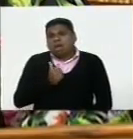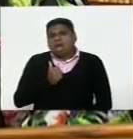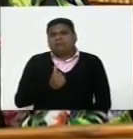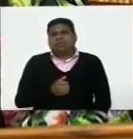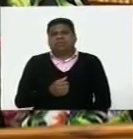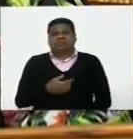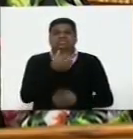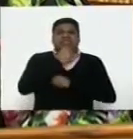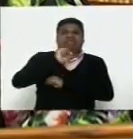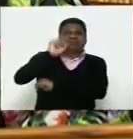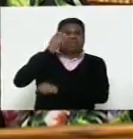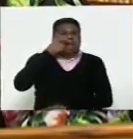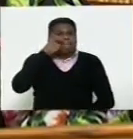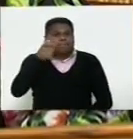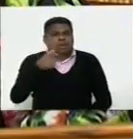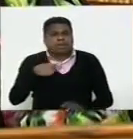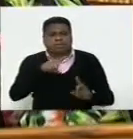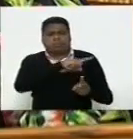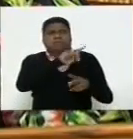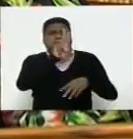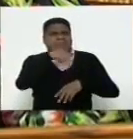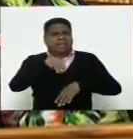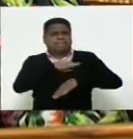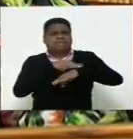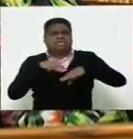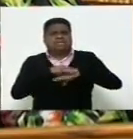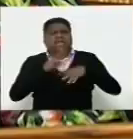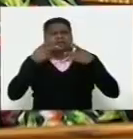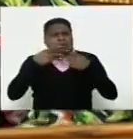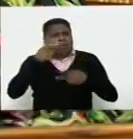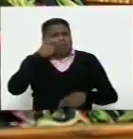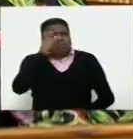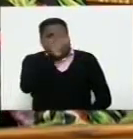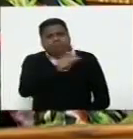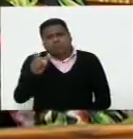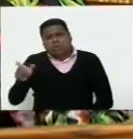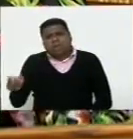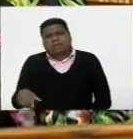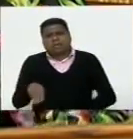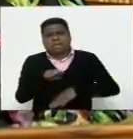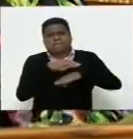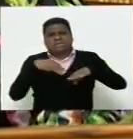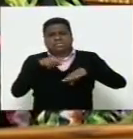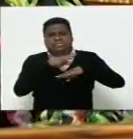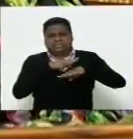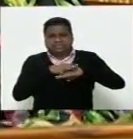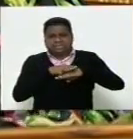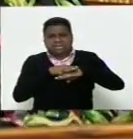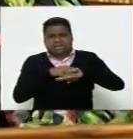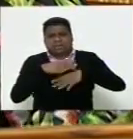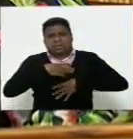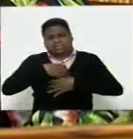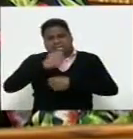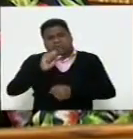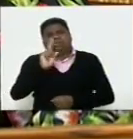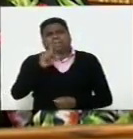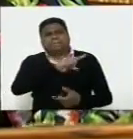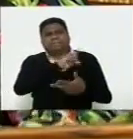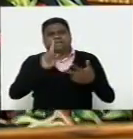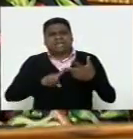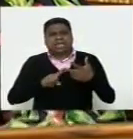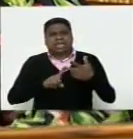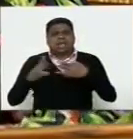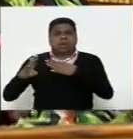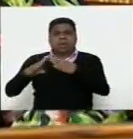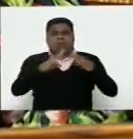del Pueblo, el Ministerio Público, el Ministerio del Poder Popular con competencia en materia de salud, el Consejo